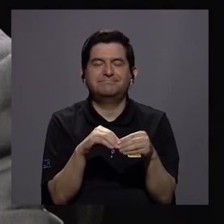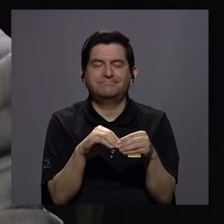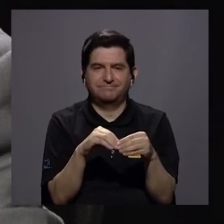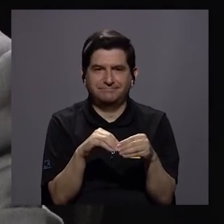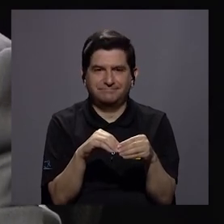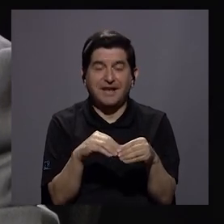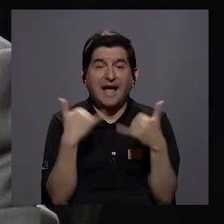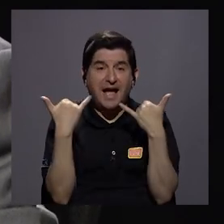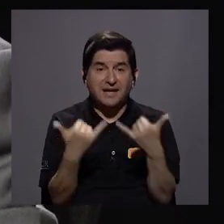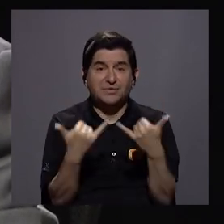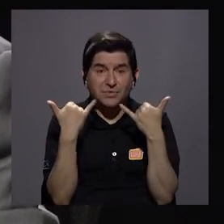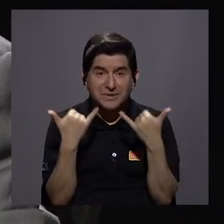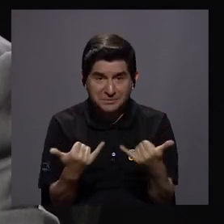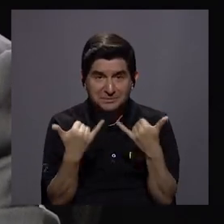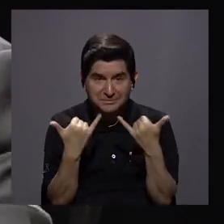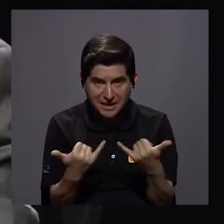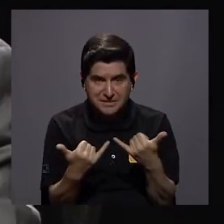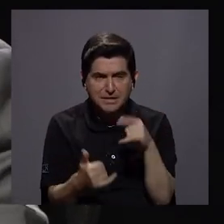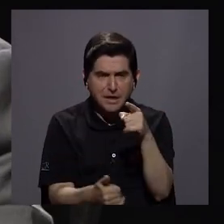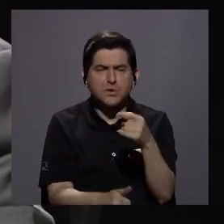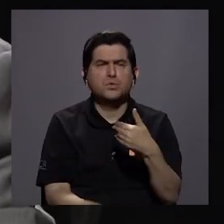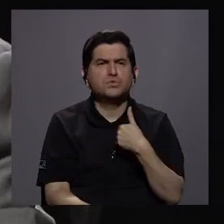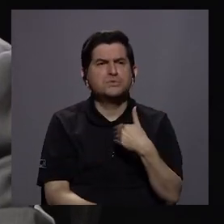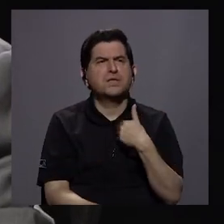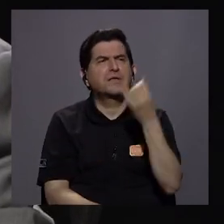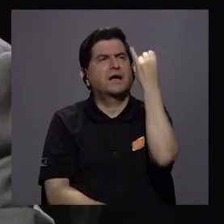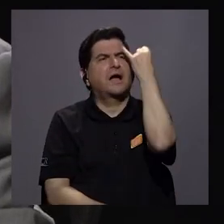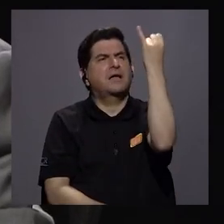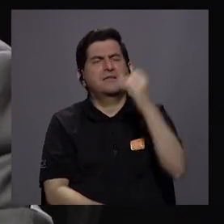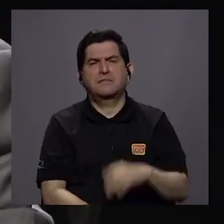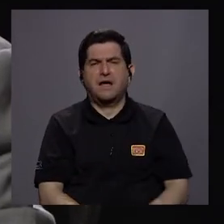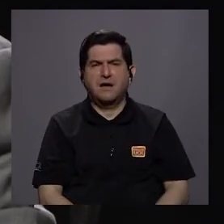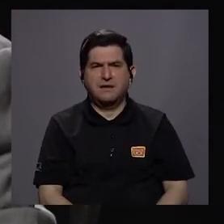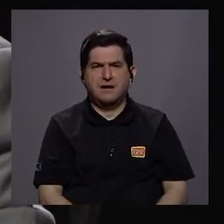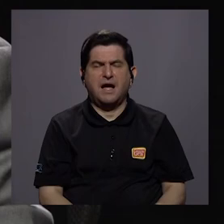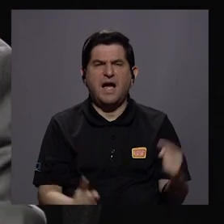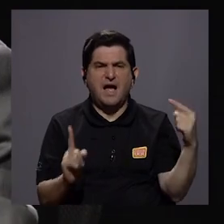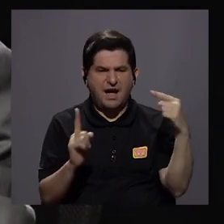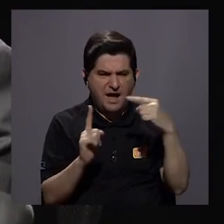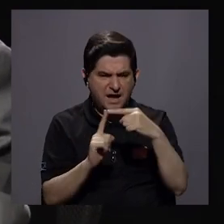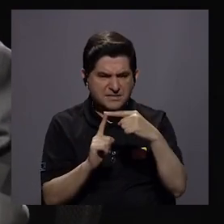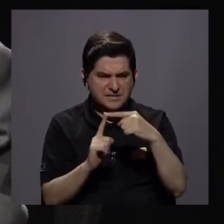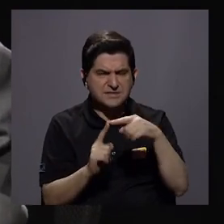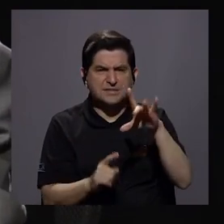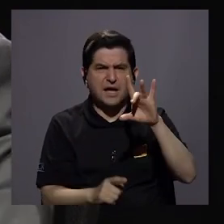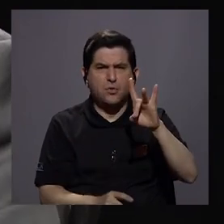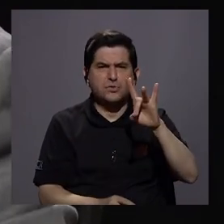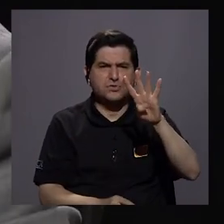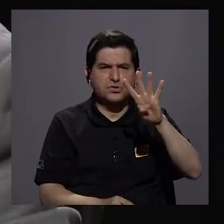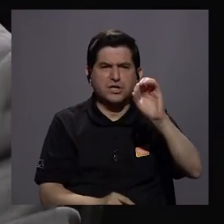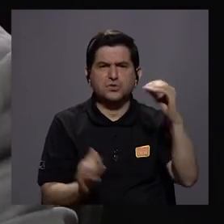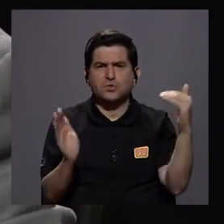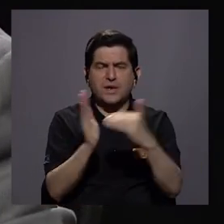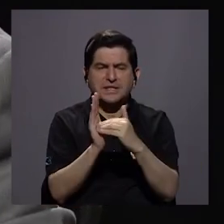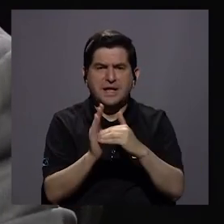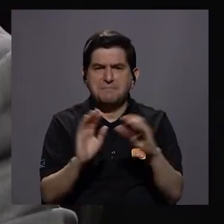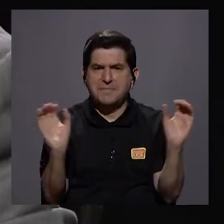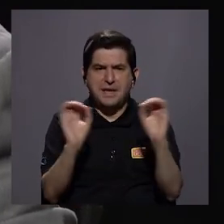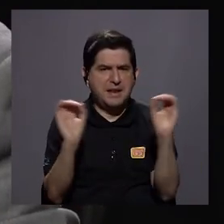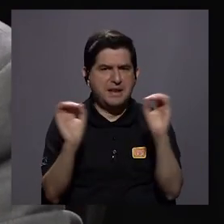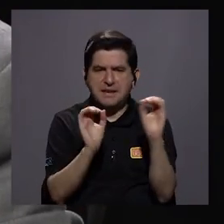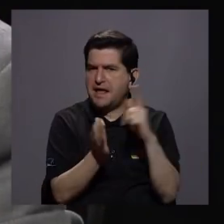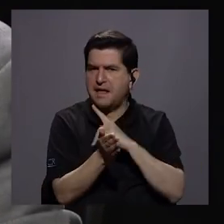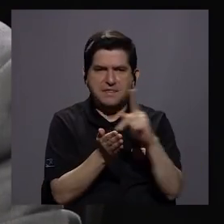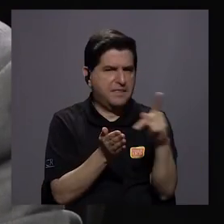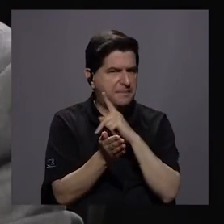una categoría más. Actualmente, por ejemplo, para que usted tenga idea, por ejemplo, hasta 840 mil no hay